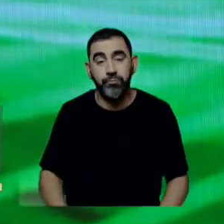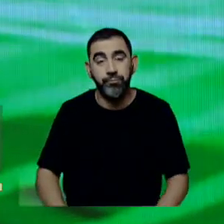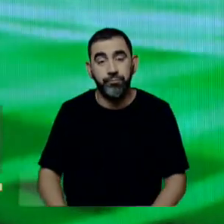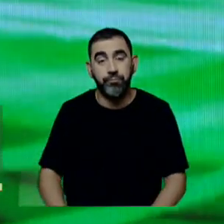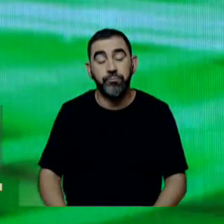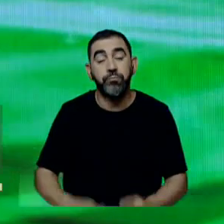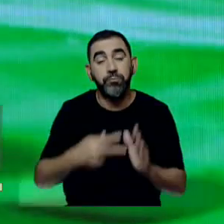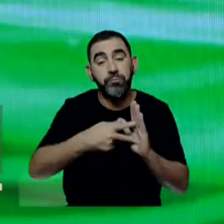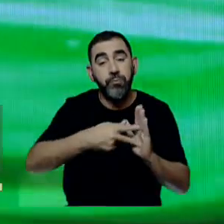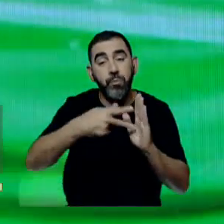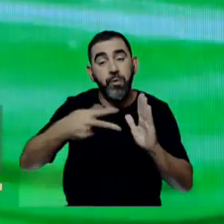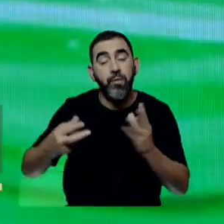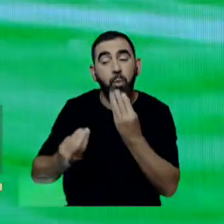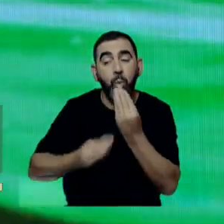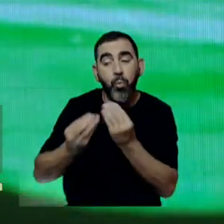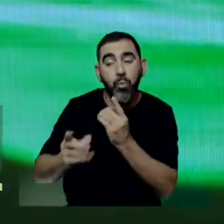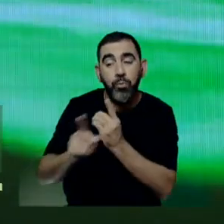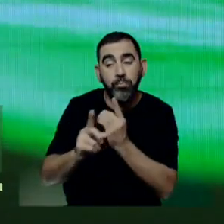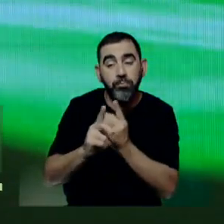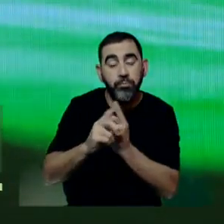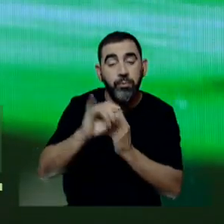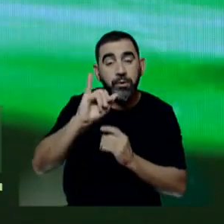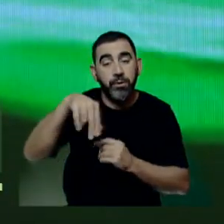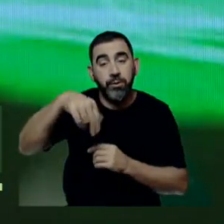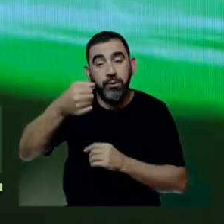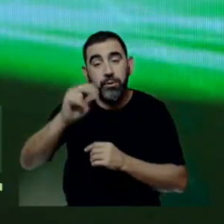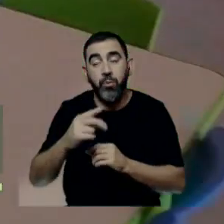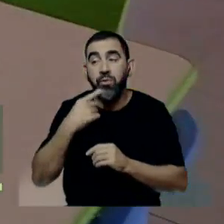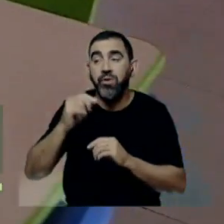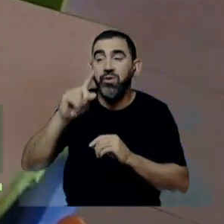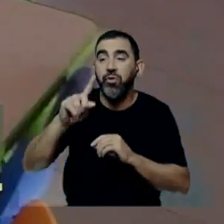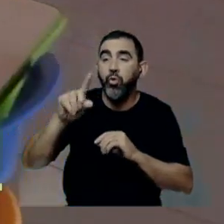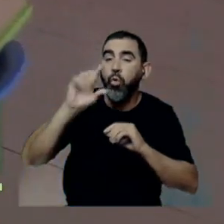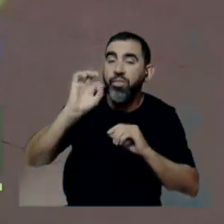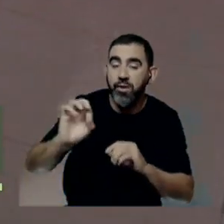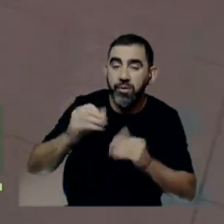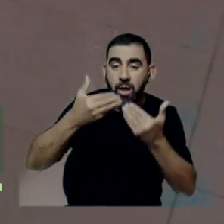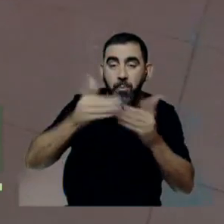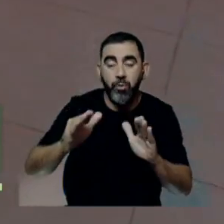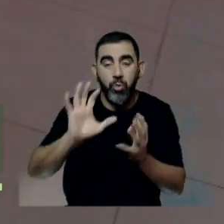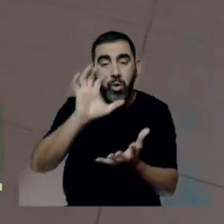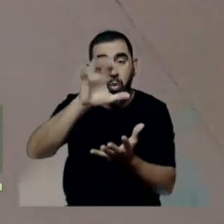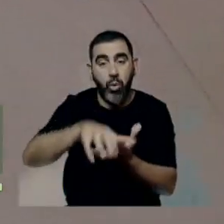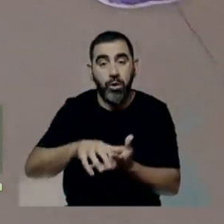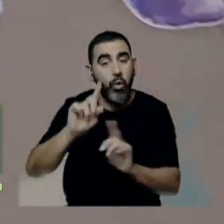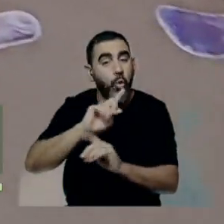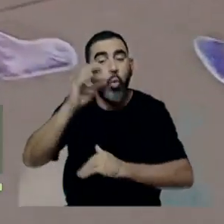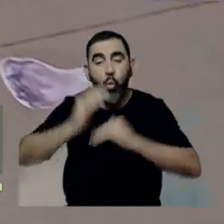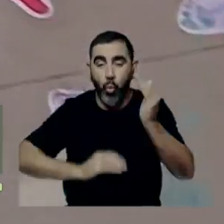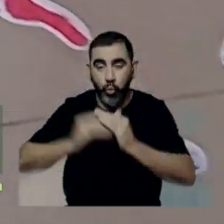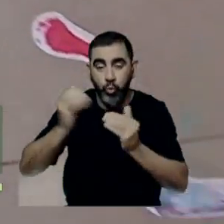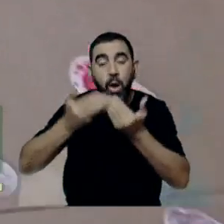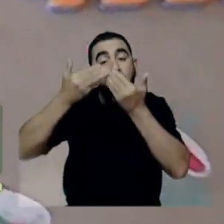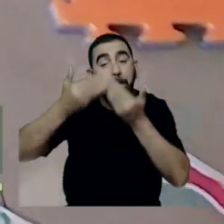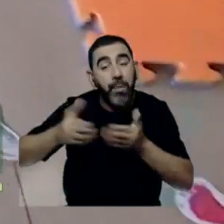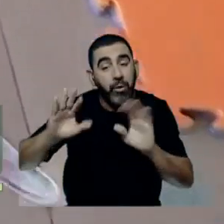una planificación de cómo atenderlos en INAU, que decía 110, apertura de 110 centros, que no son construcción de